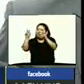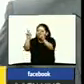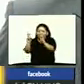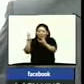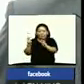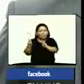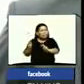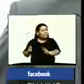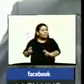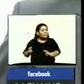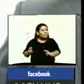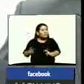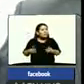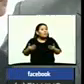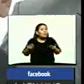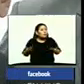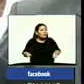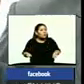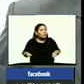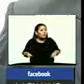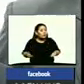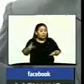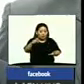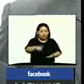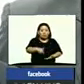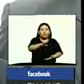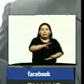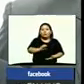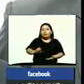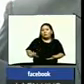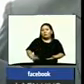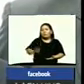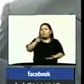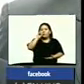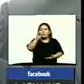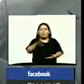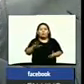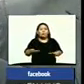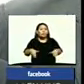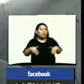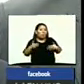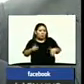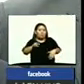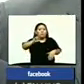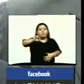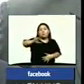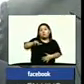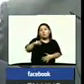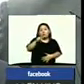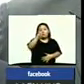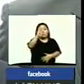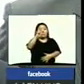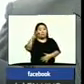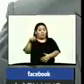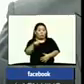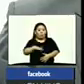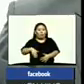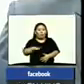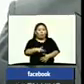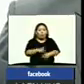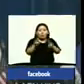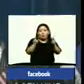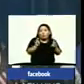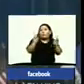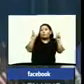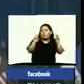donde a El Salvador se le ubica como un tercer país seguro, si se le